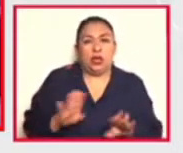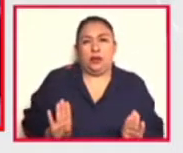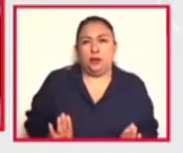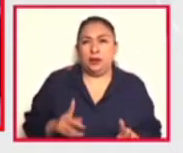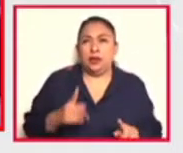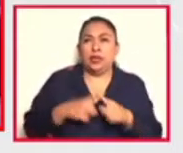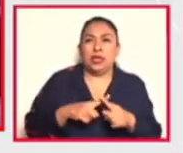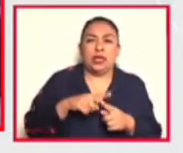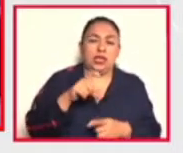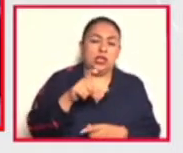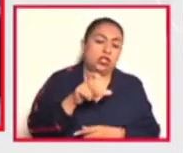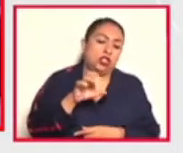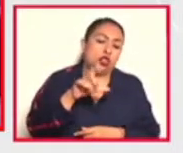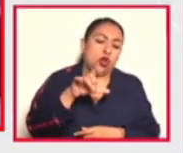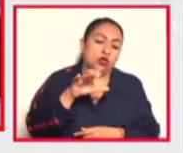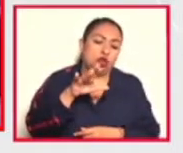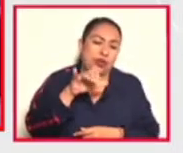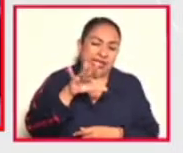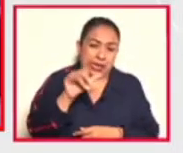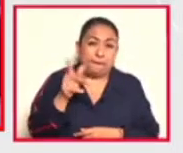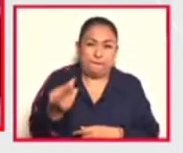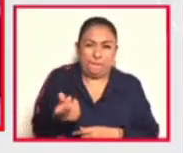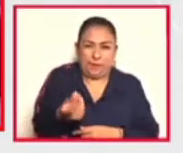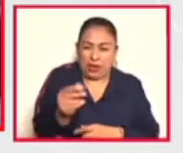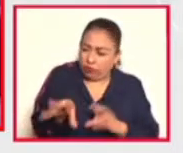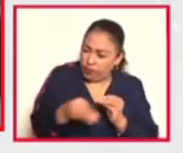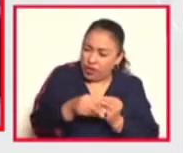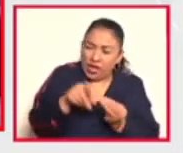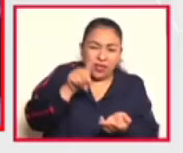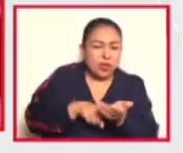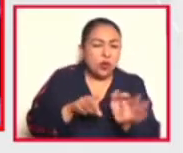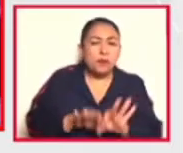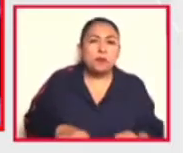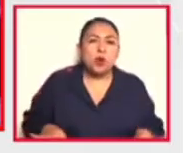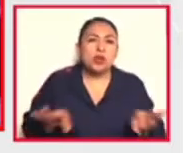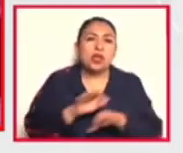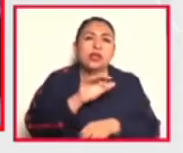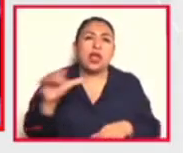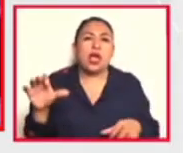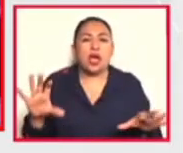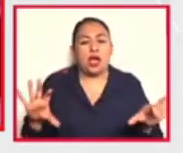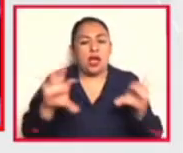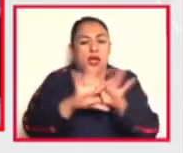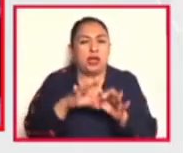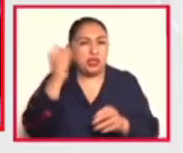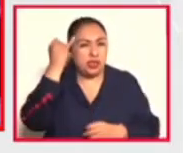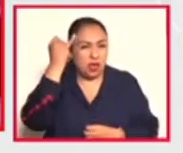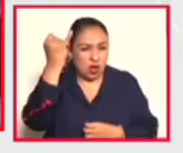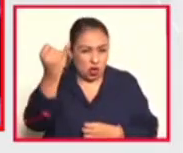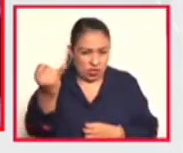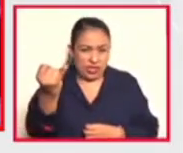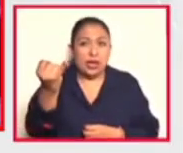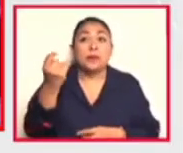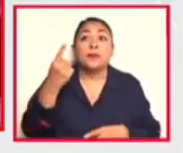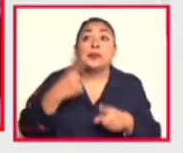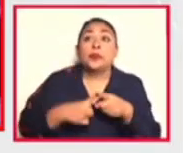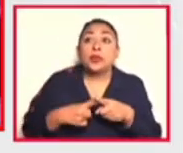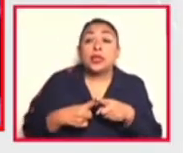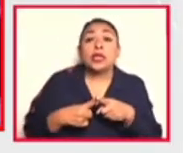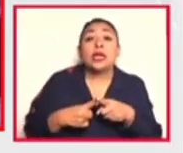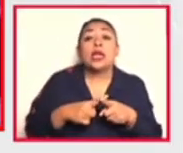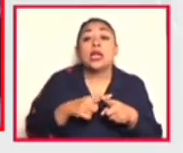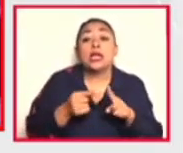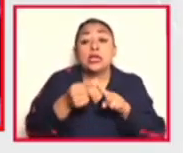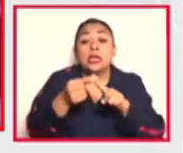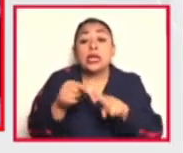Xoloscuincle, este perro que también forma parte fundamental en este sincretismo, en esta ideología de guiar a los muertos